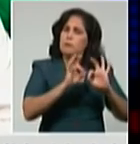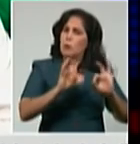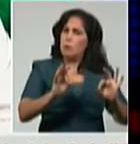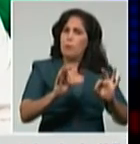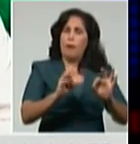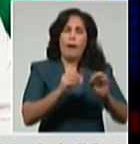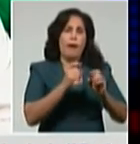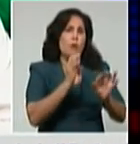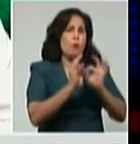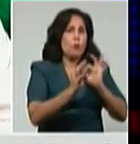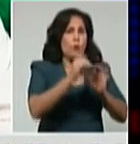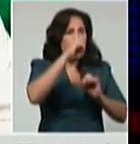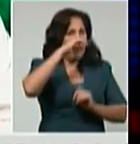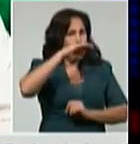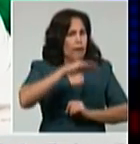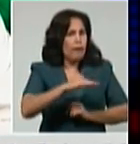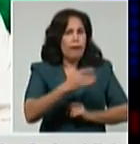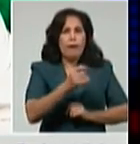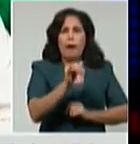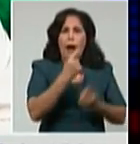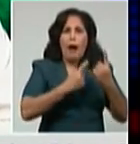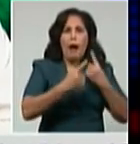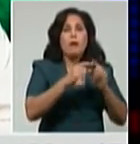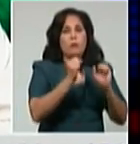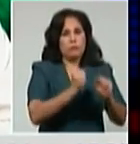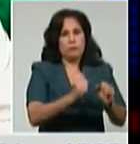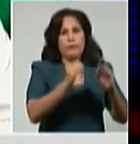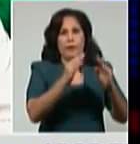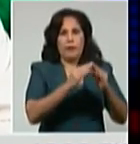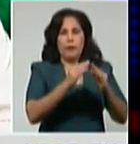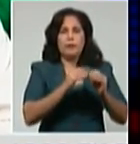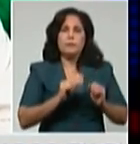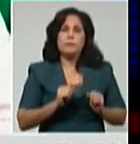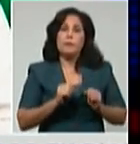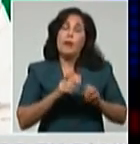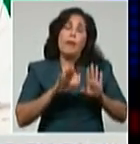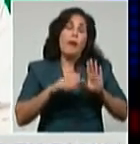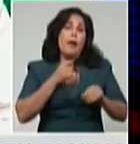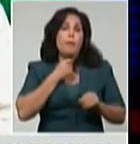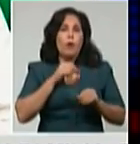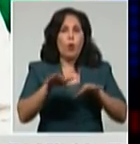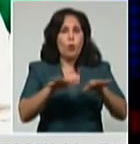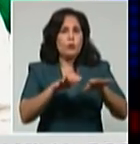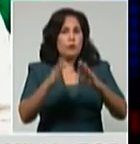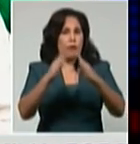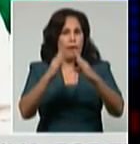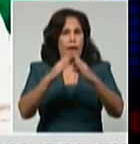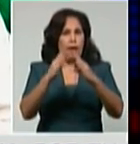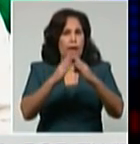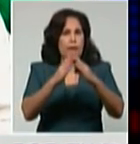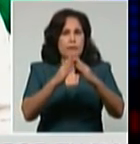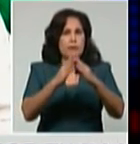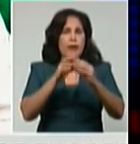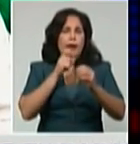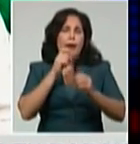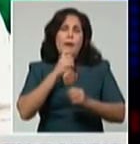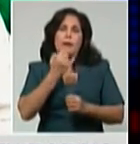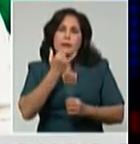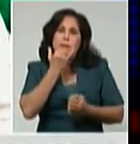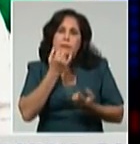este cumplimiento de la restricción, o a veces las condiciones donde vive no permite que se haga este